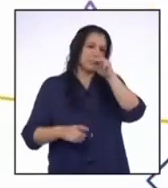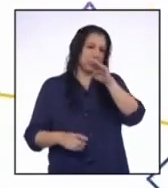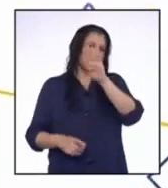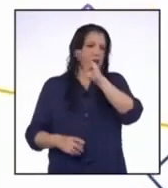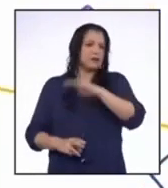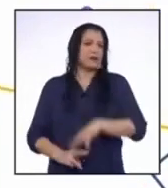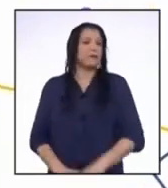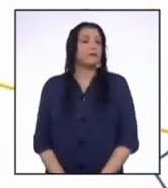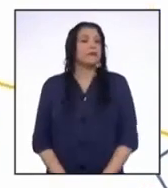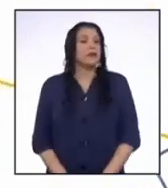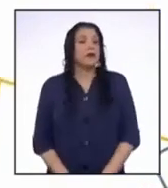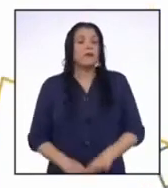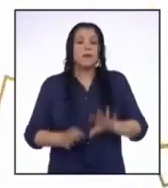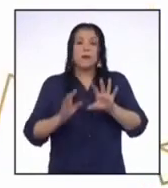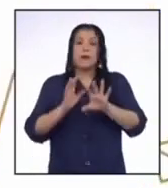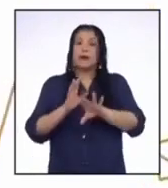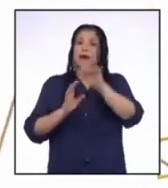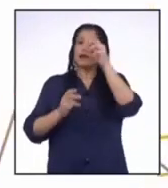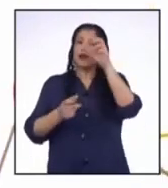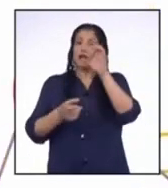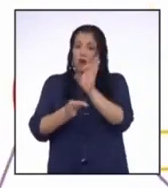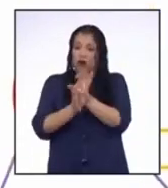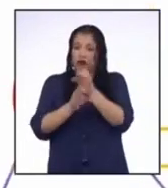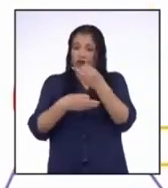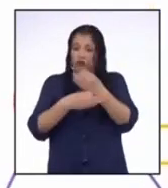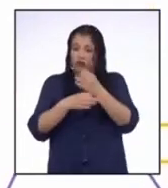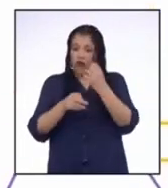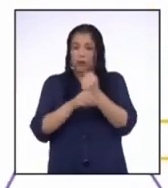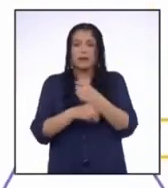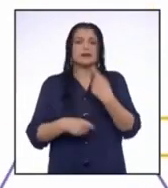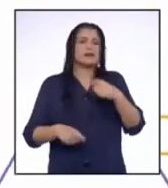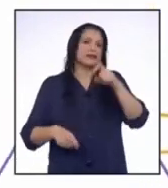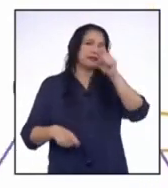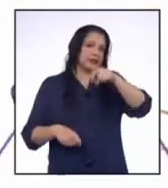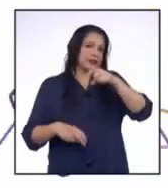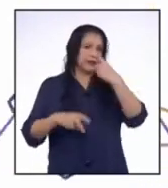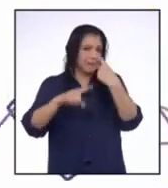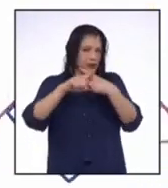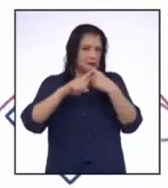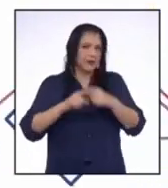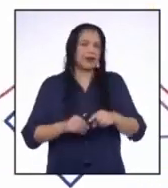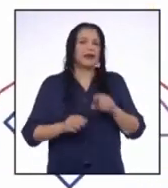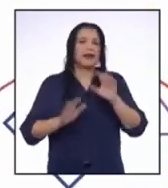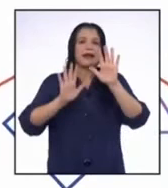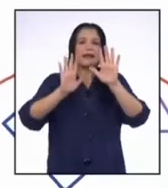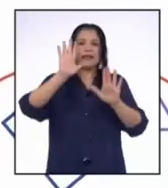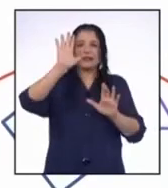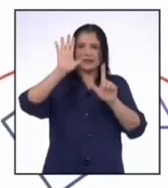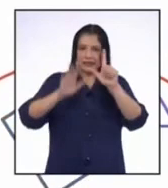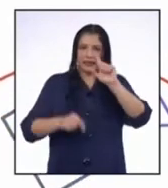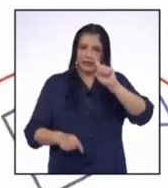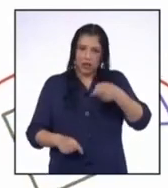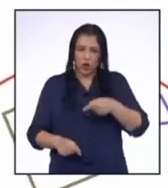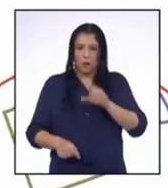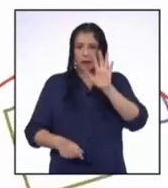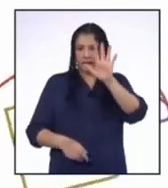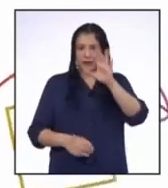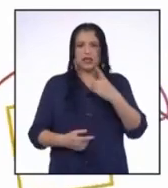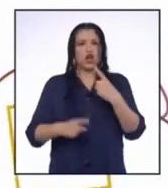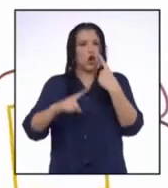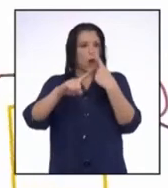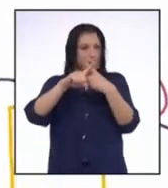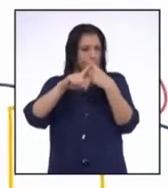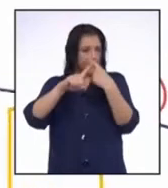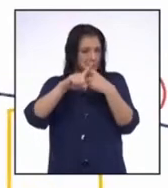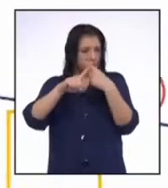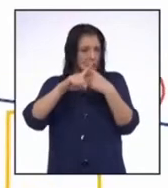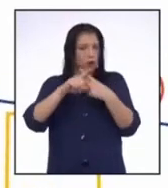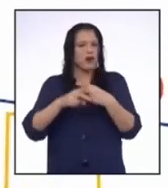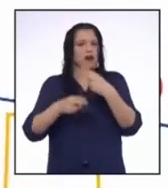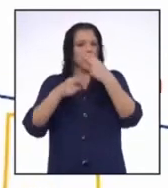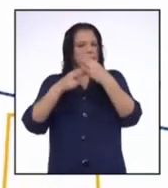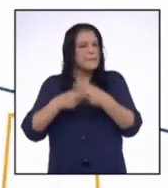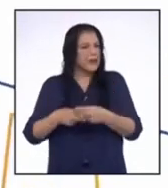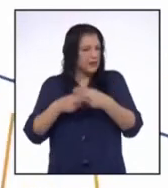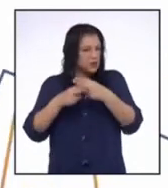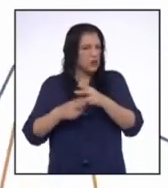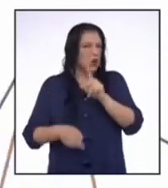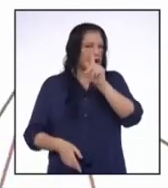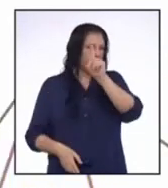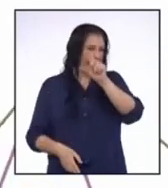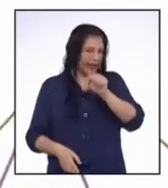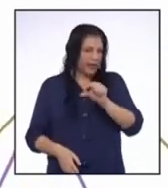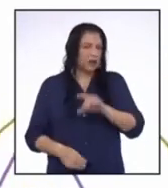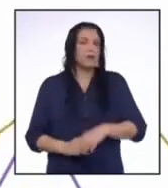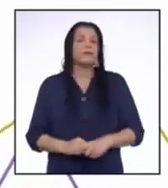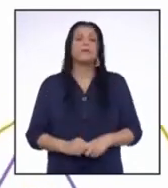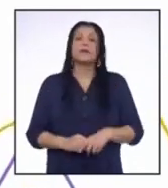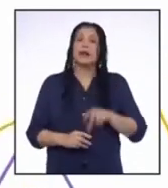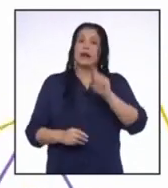TMB, seleccioné la fórmula que indica que se debe multiplicar 17 enteros 5 décimos por el valor del peso en kilogramos y